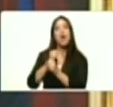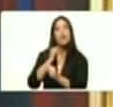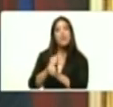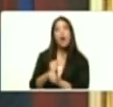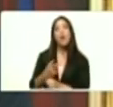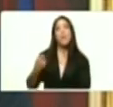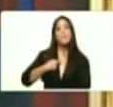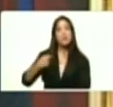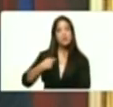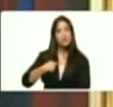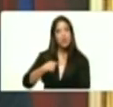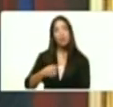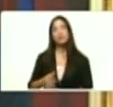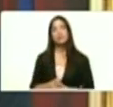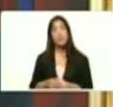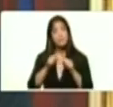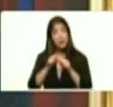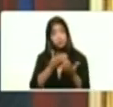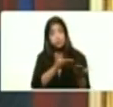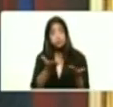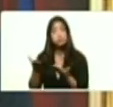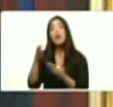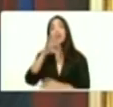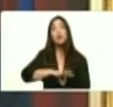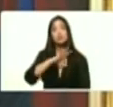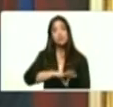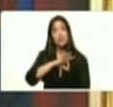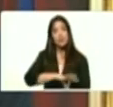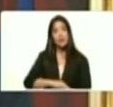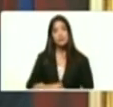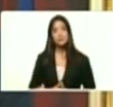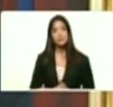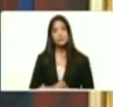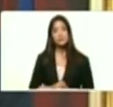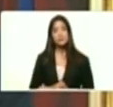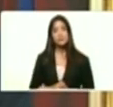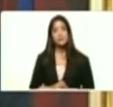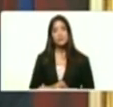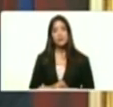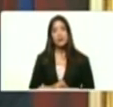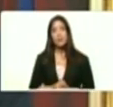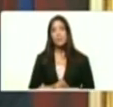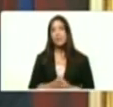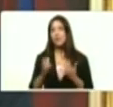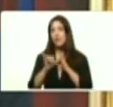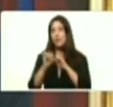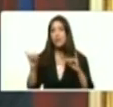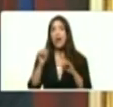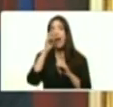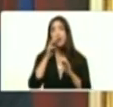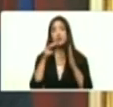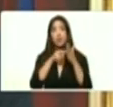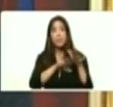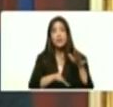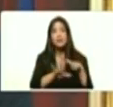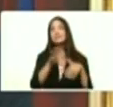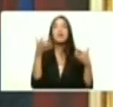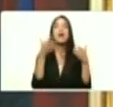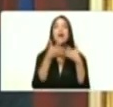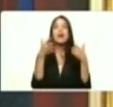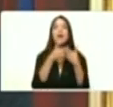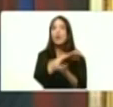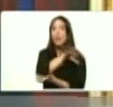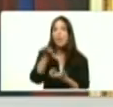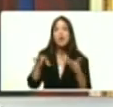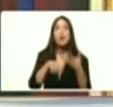pensiones, para mantener funcionando la sociedad. Al cierre del año 2015, con guerra económica, crisis